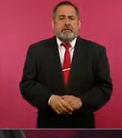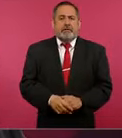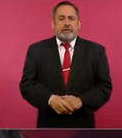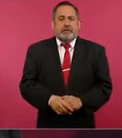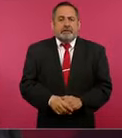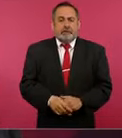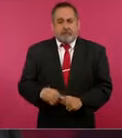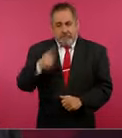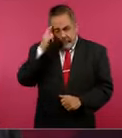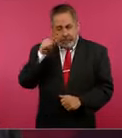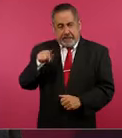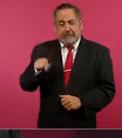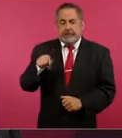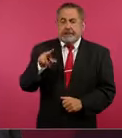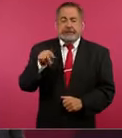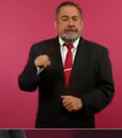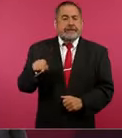para que no domine,